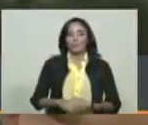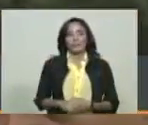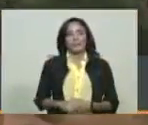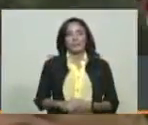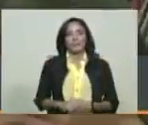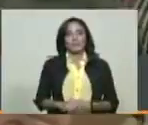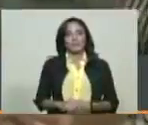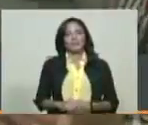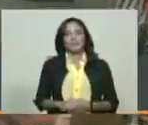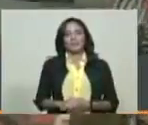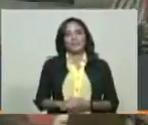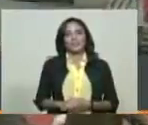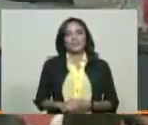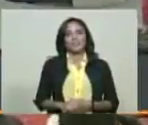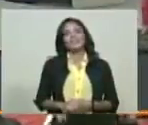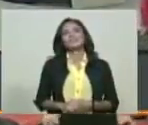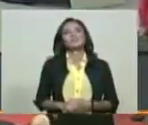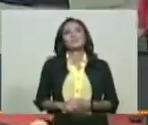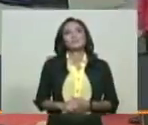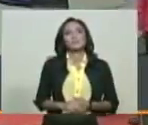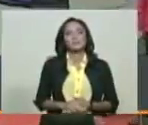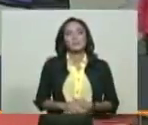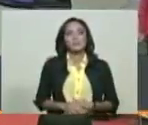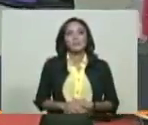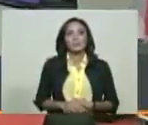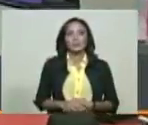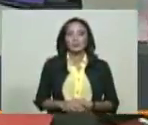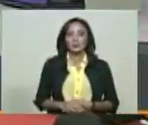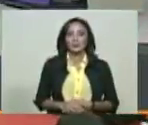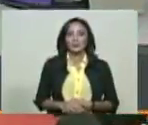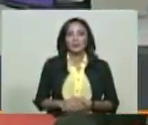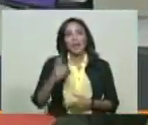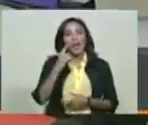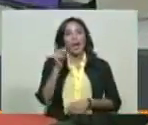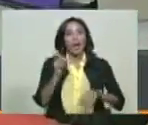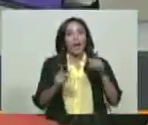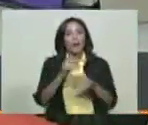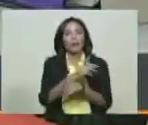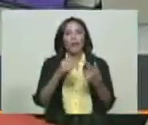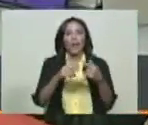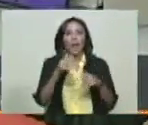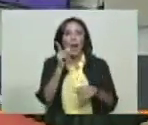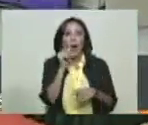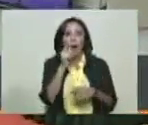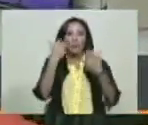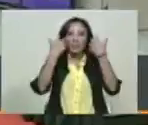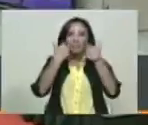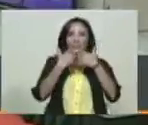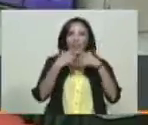ya superada esta historia verdad a mí davis miedo él se quitó la barba vales